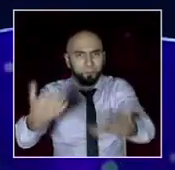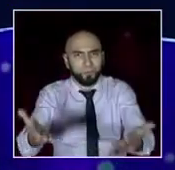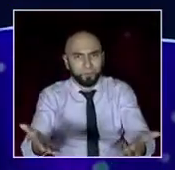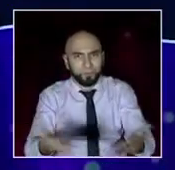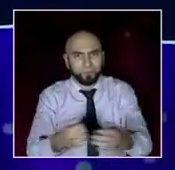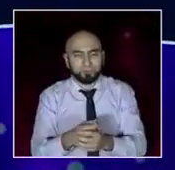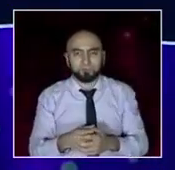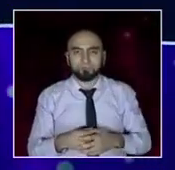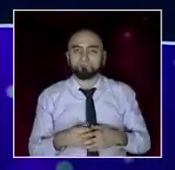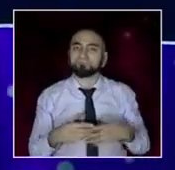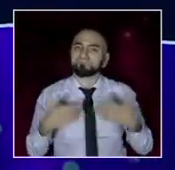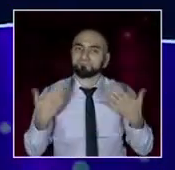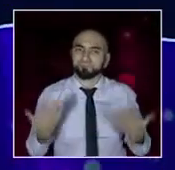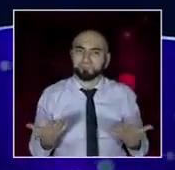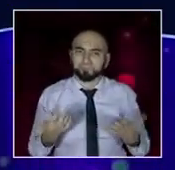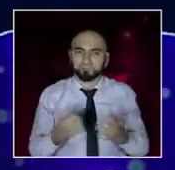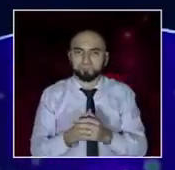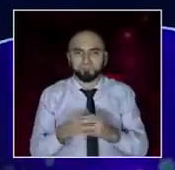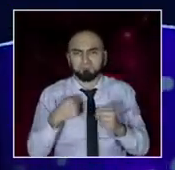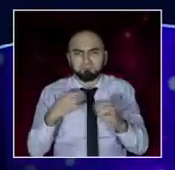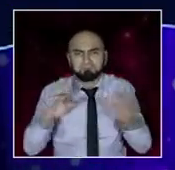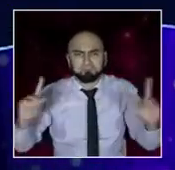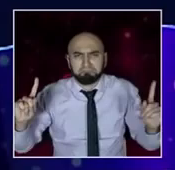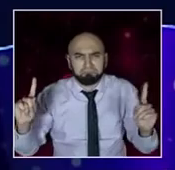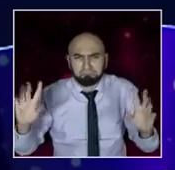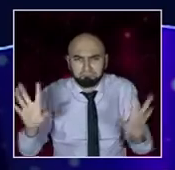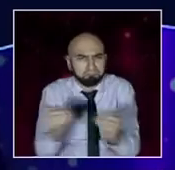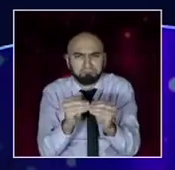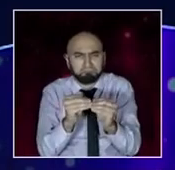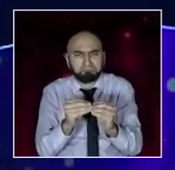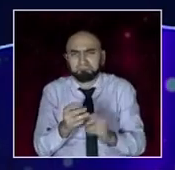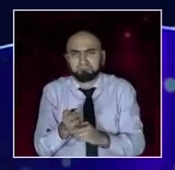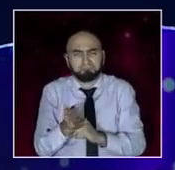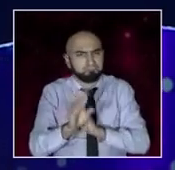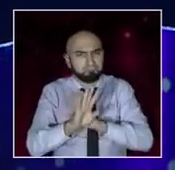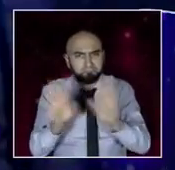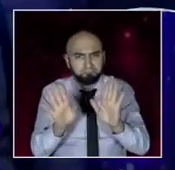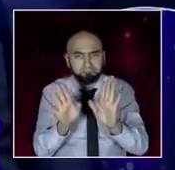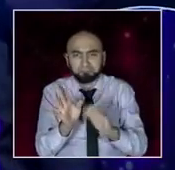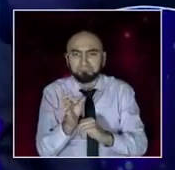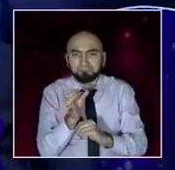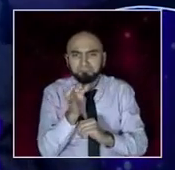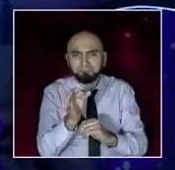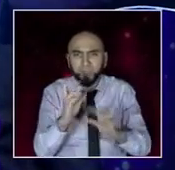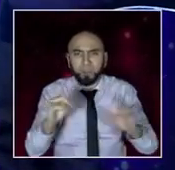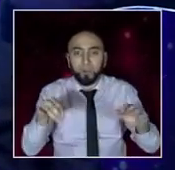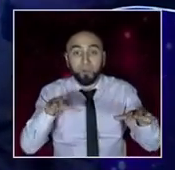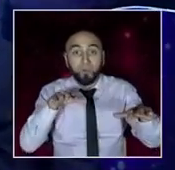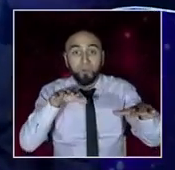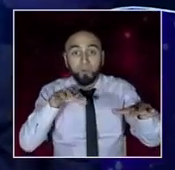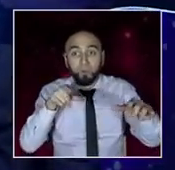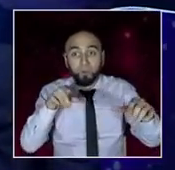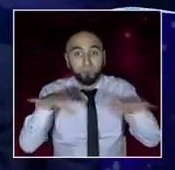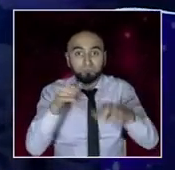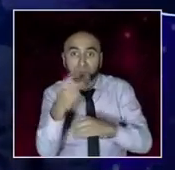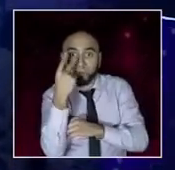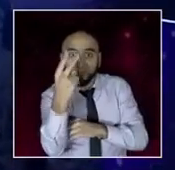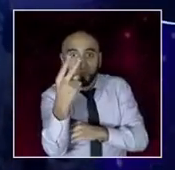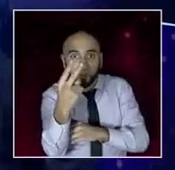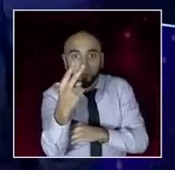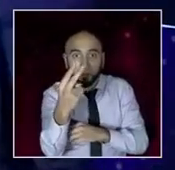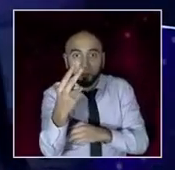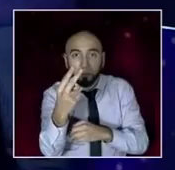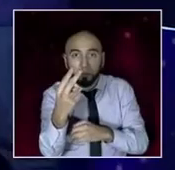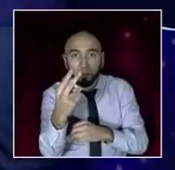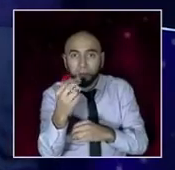Entonces, con esto quisiera resumir y terminar. Cómo las cosas parecen no es como son. Como parecen